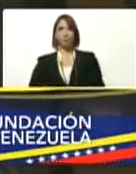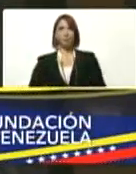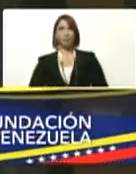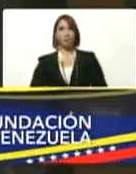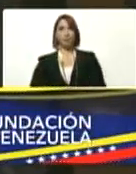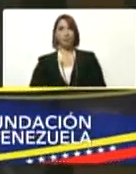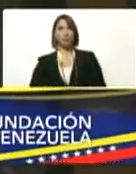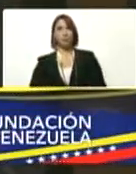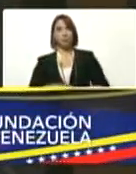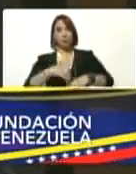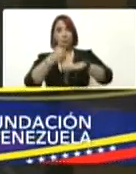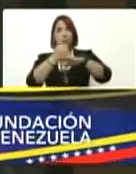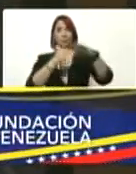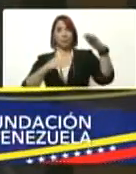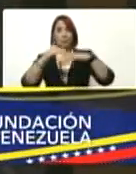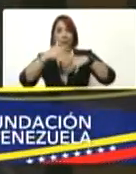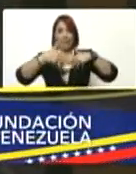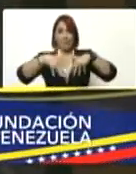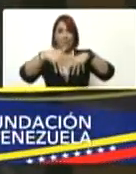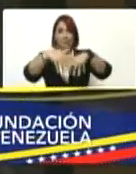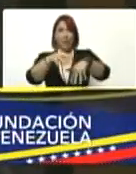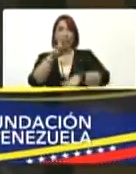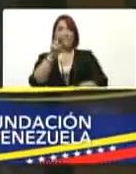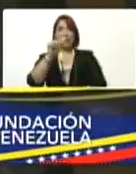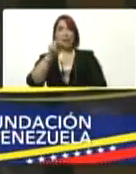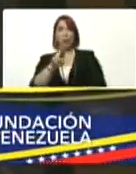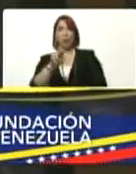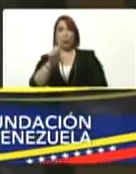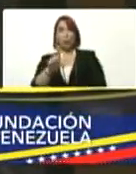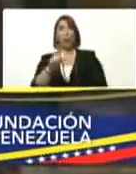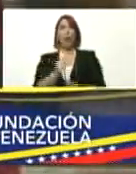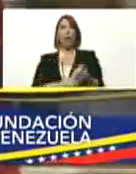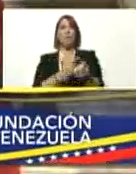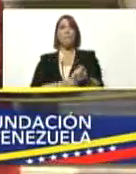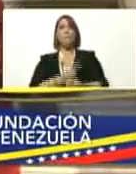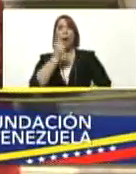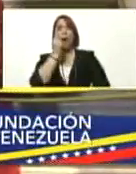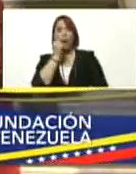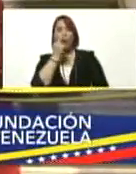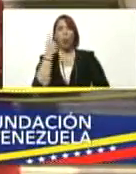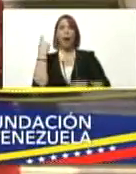del general de ejército Raúl Castro Ruz. Le enviamos nuestros saludos.